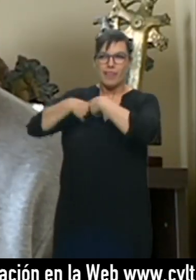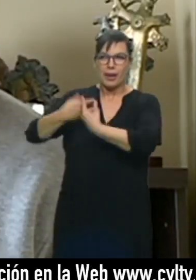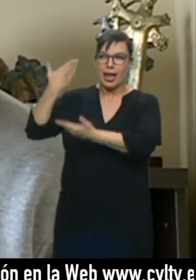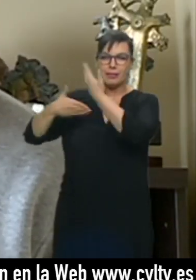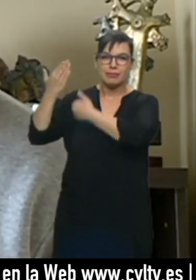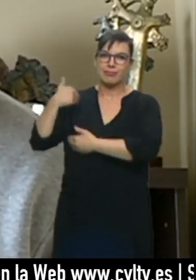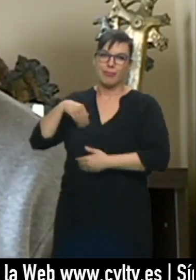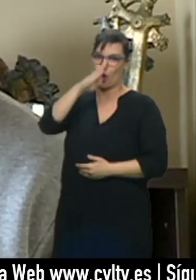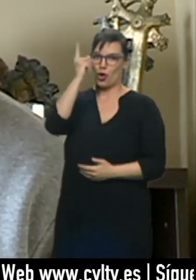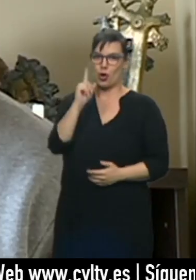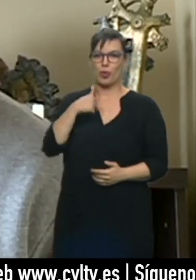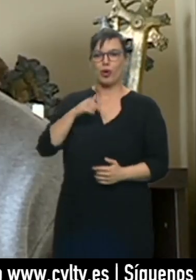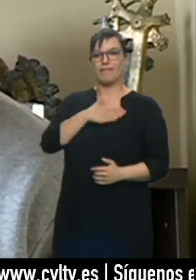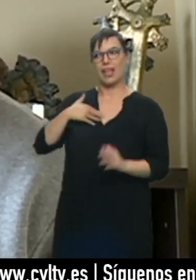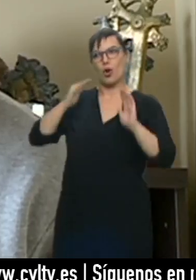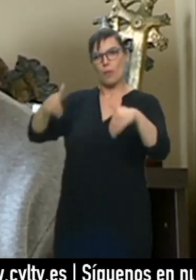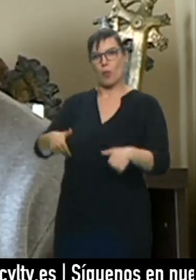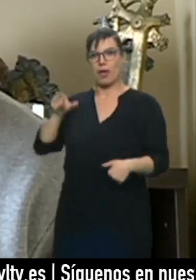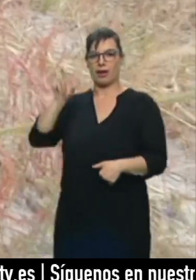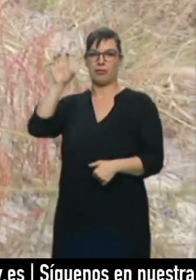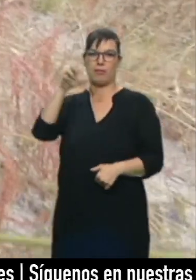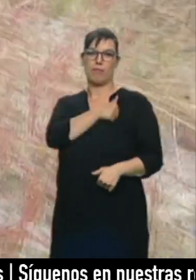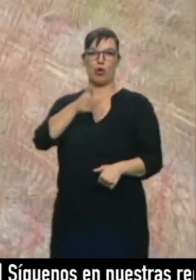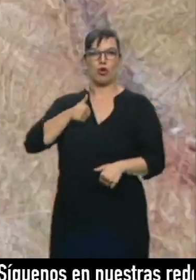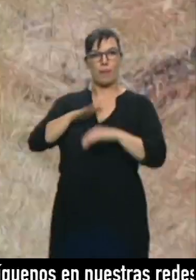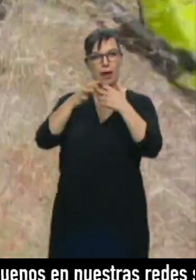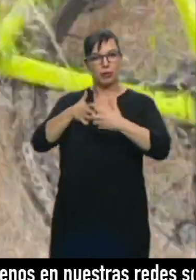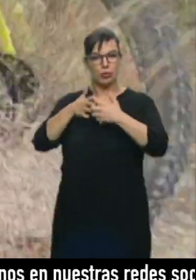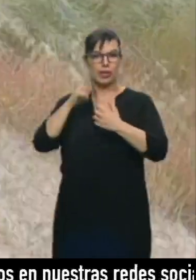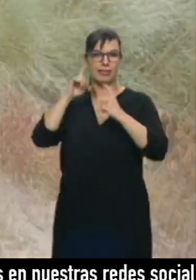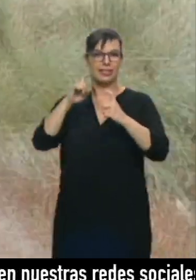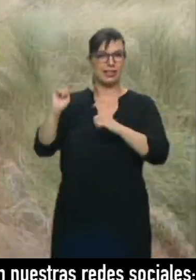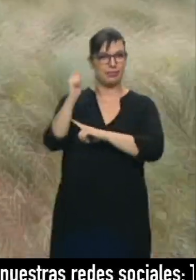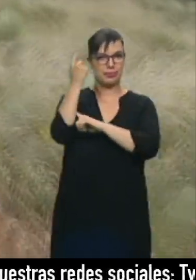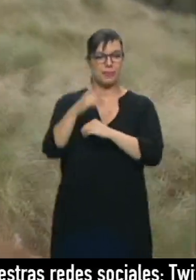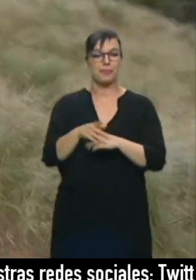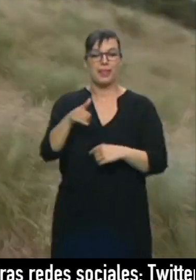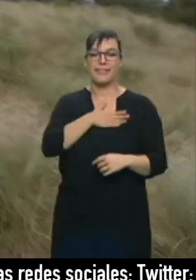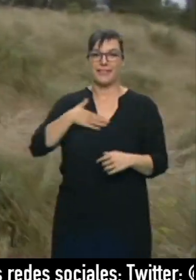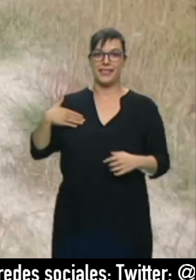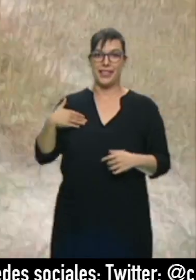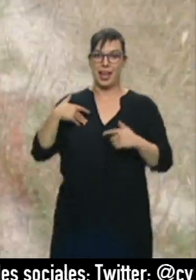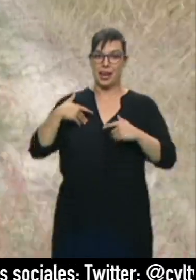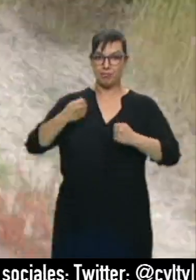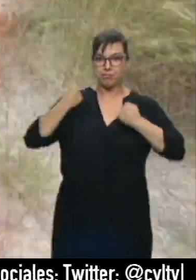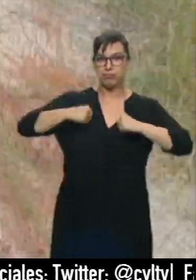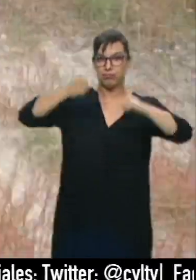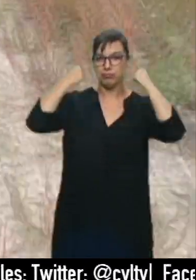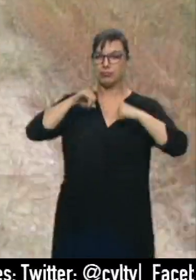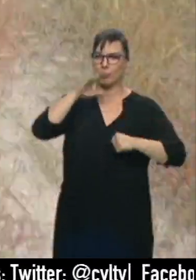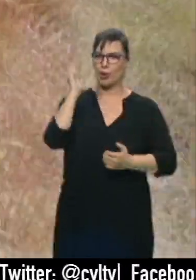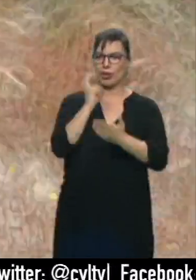quiero ir y volver allí a Polonia y luchar por el oro. Tendrá que tomar impulso porque el reto es mayúsculo, pero Iacup